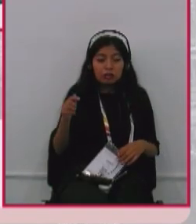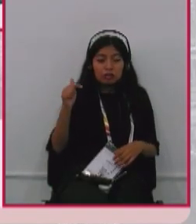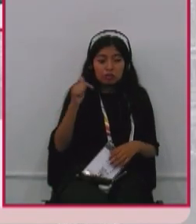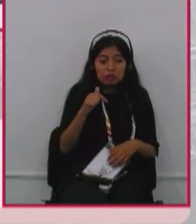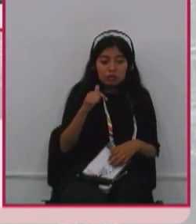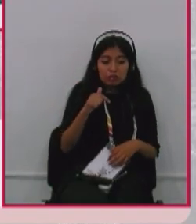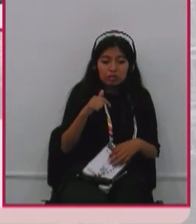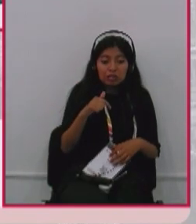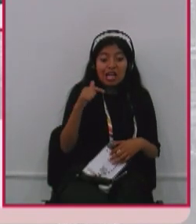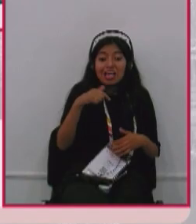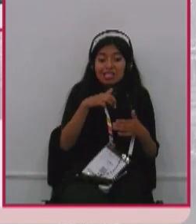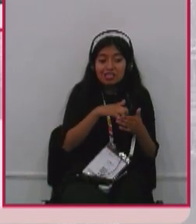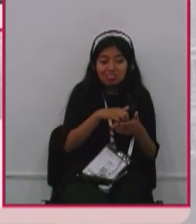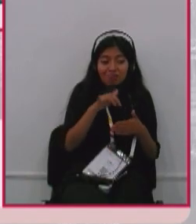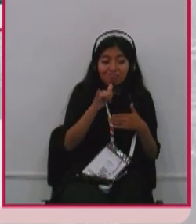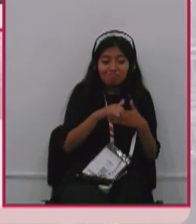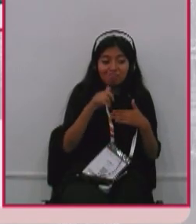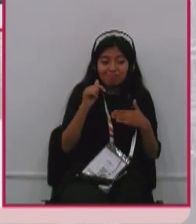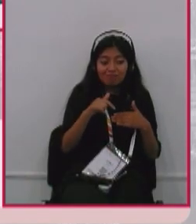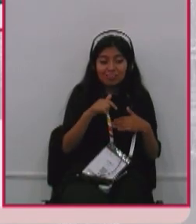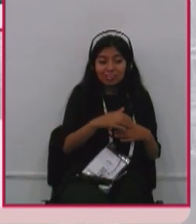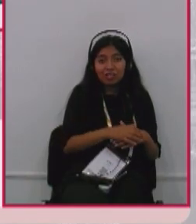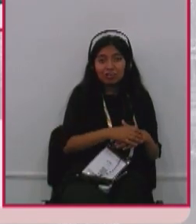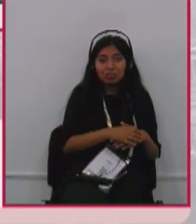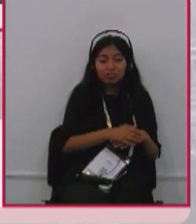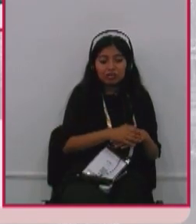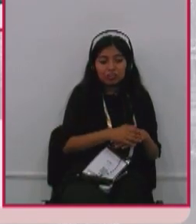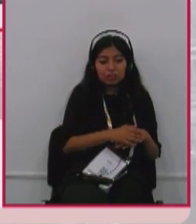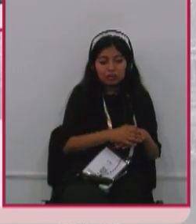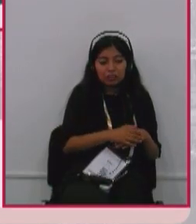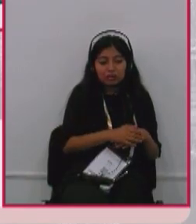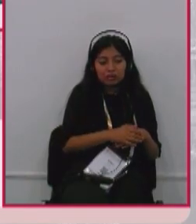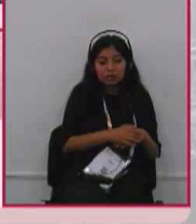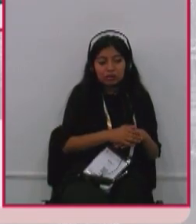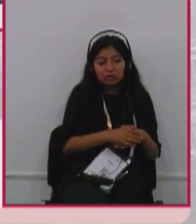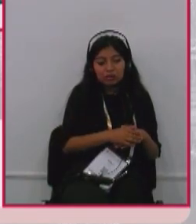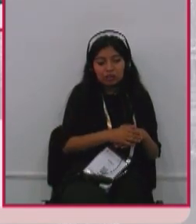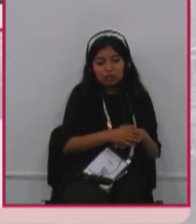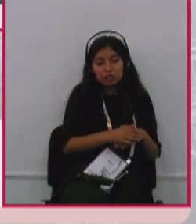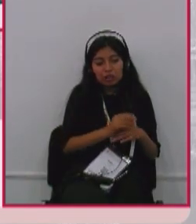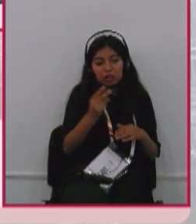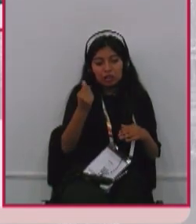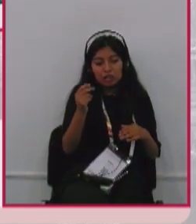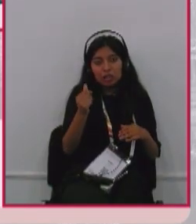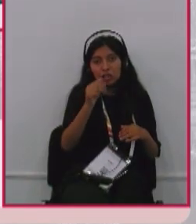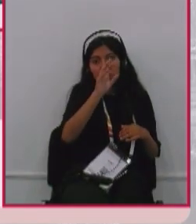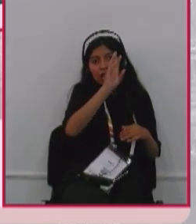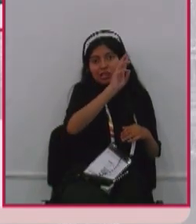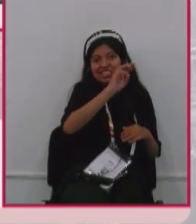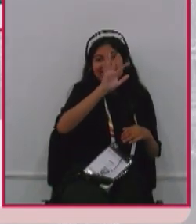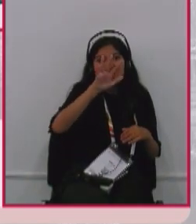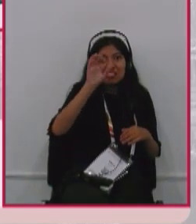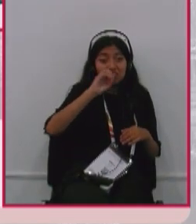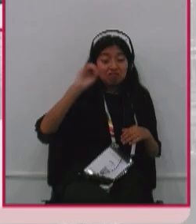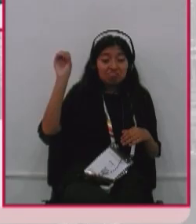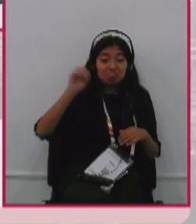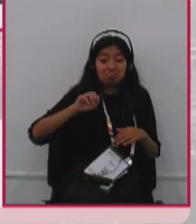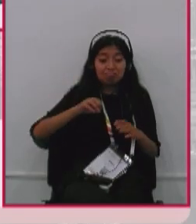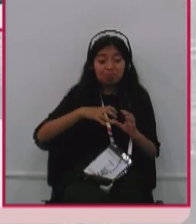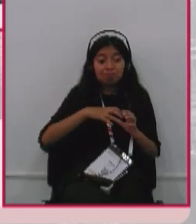leaching, el 44%, ¿no? Y si vemos plata, fue el 65%,